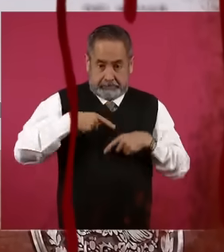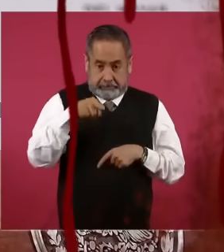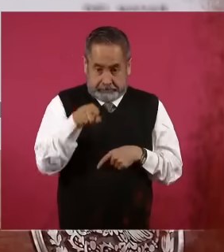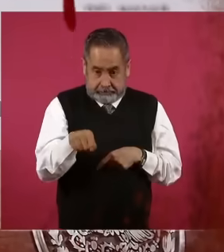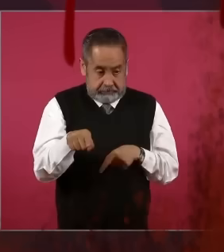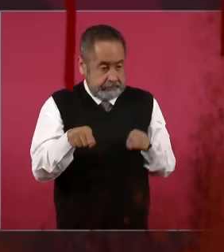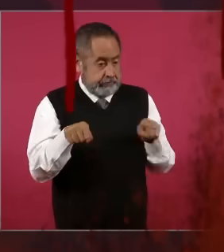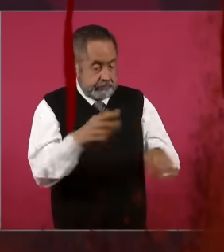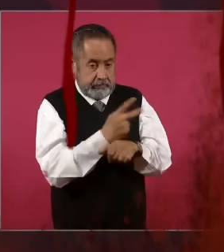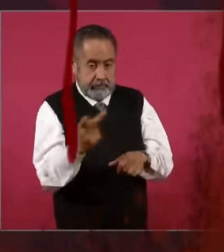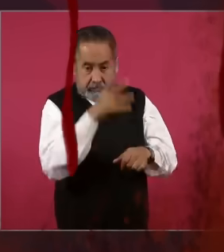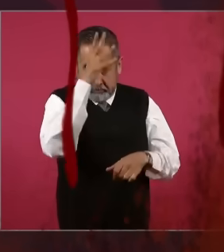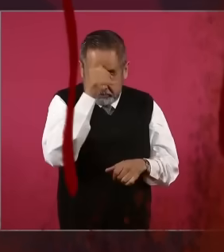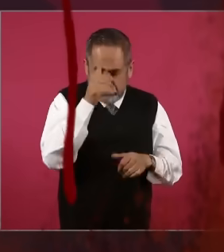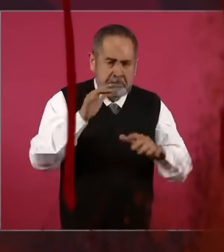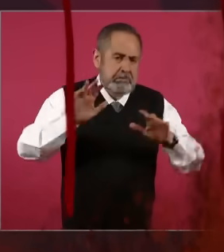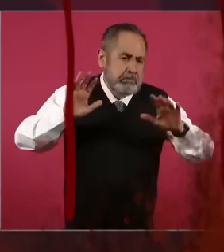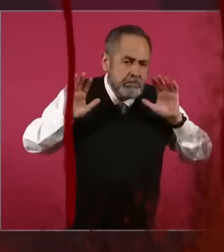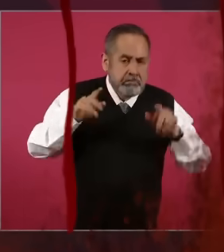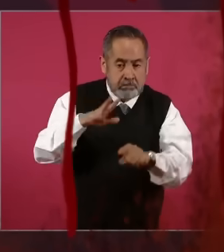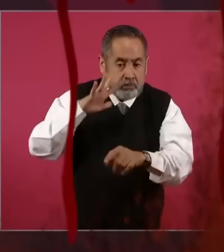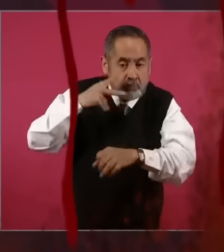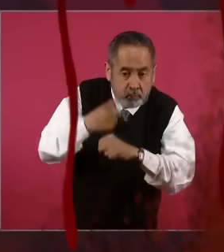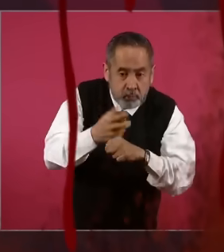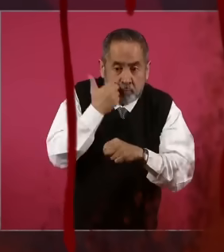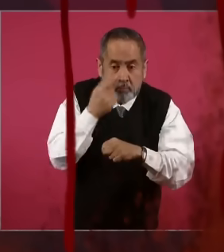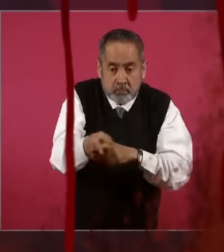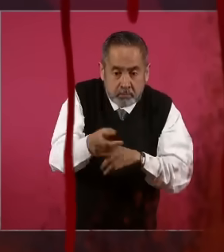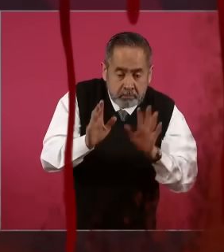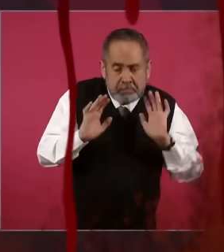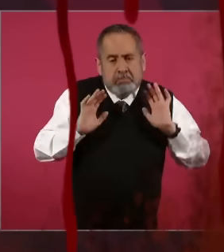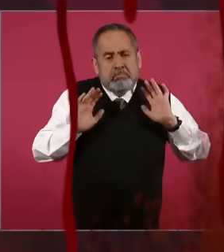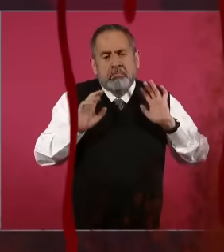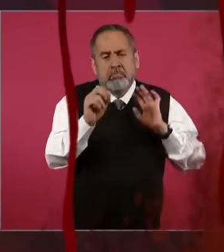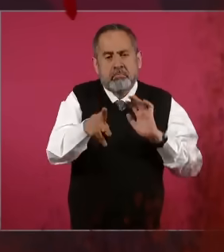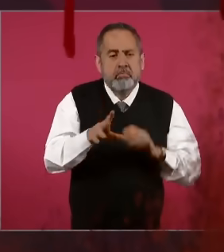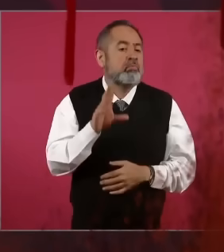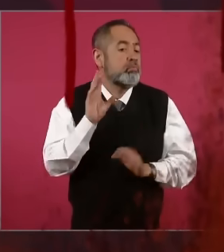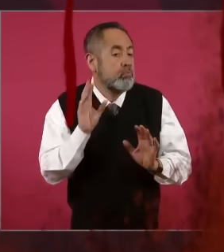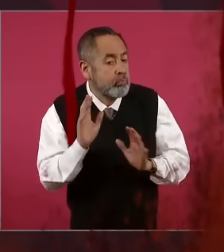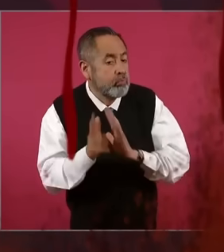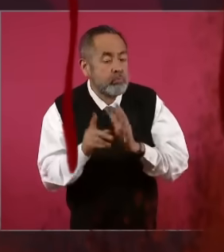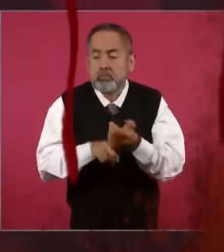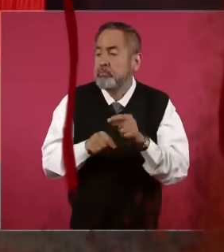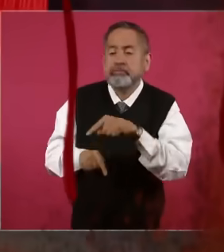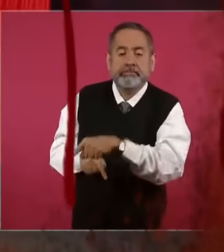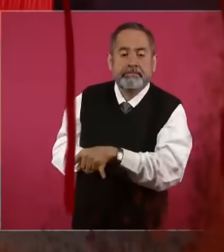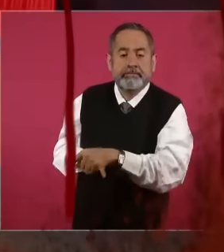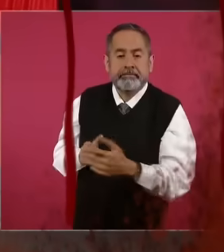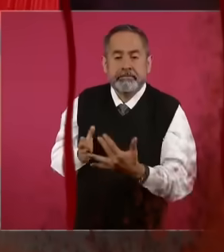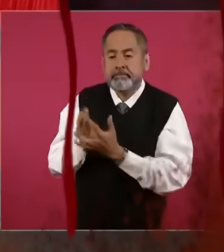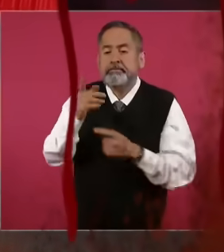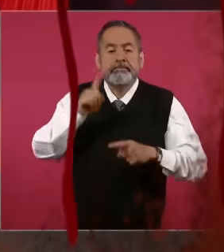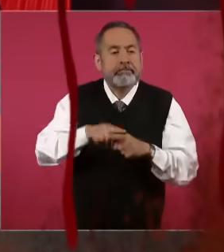de eso, ¿no? Porque es un problema que tienen ellos. Pero bueno, escuchen al anhélido dar patadas de